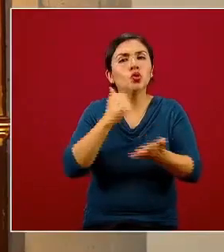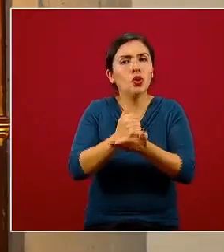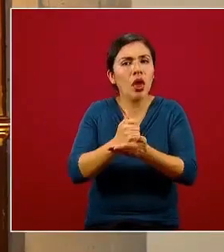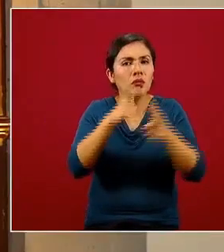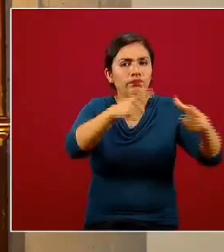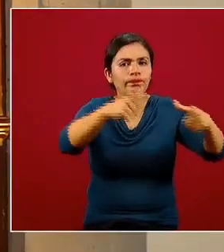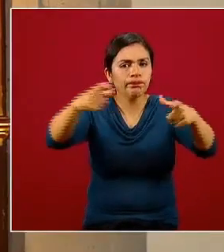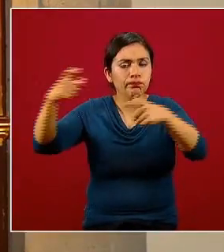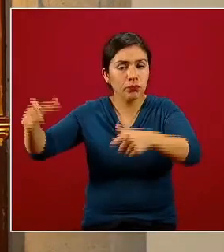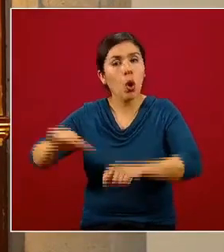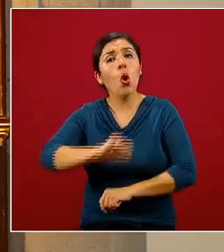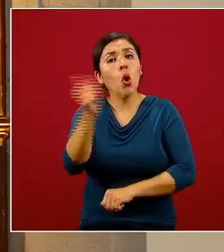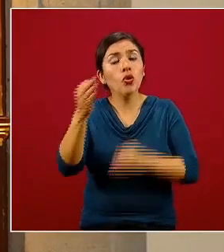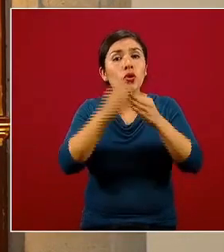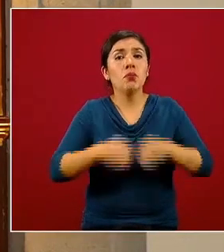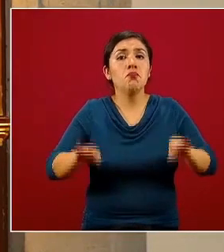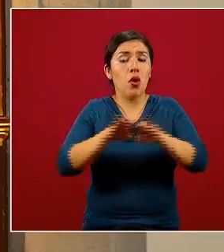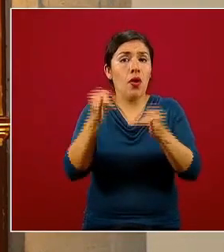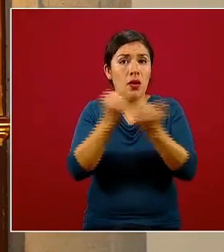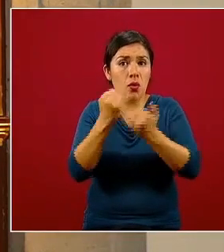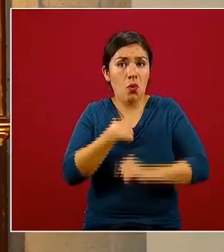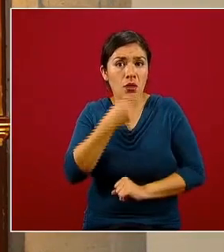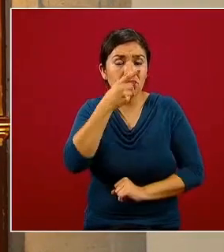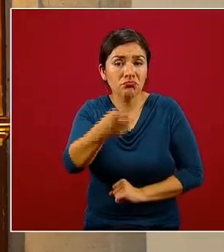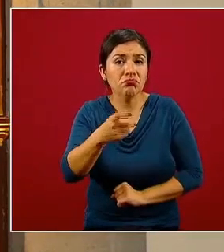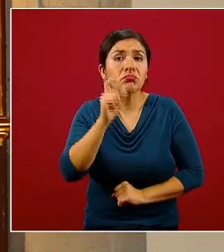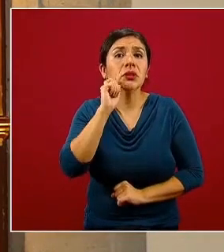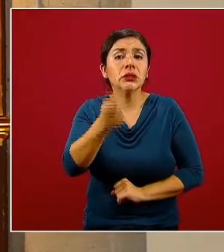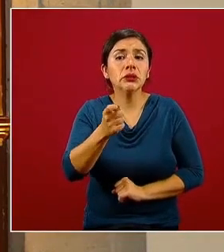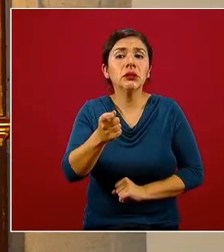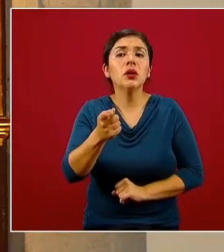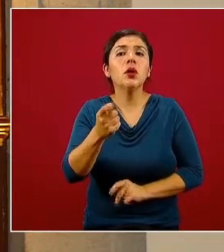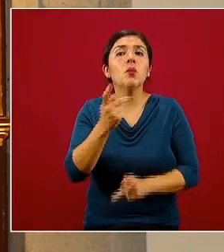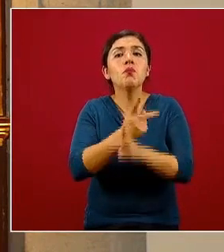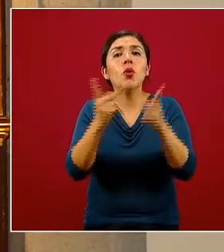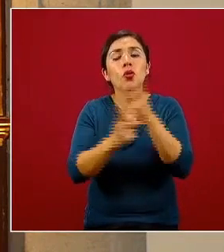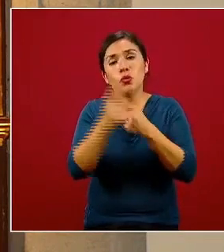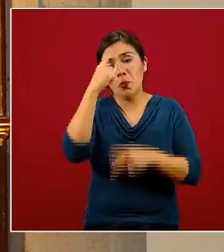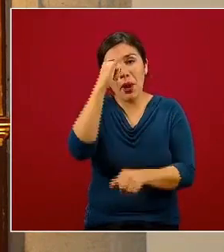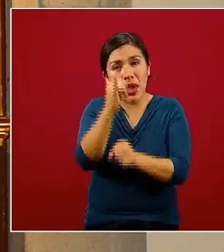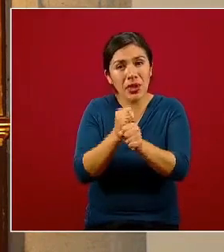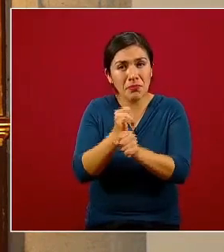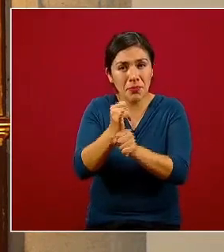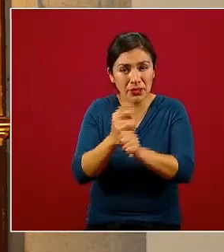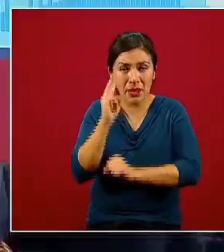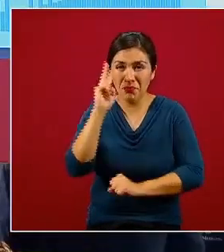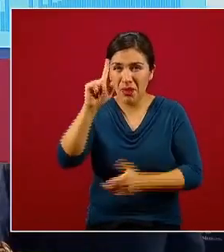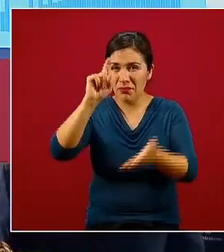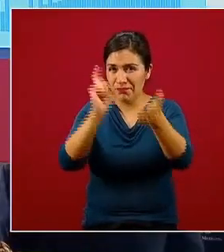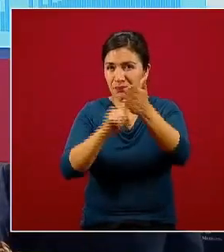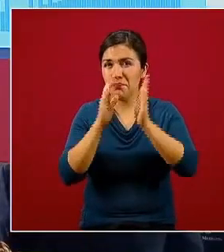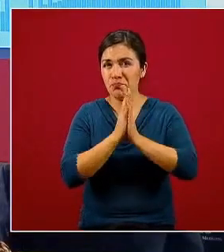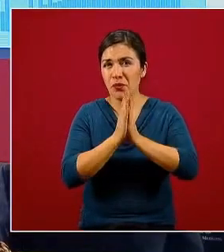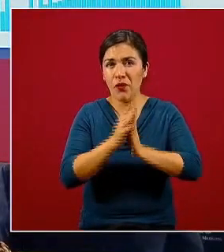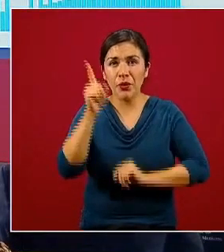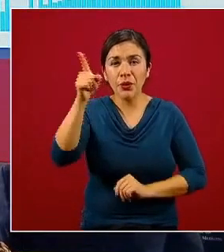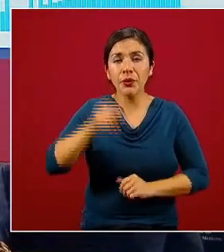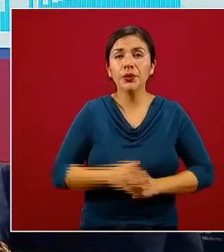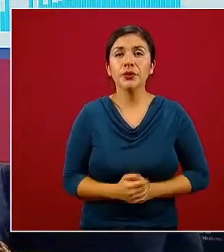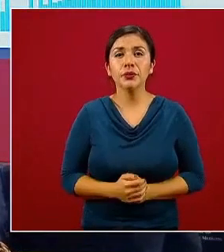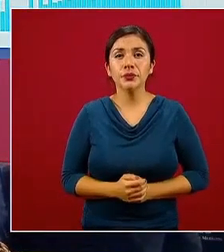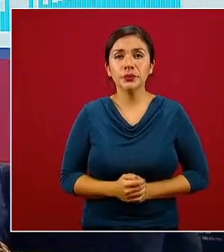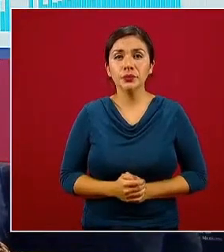también creo que es muy importante de destacar es los productos de investigación. Si le das clic, por favor, a los productos de